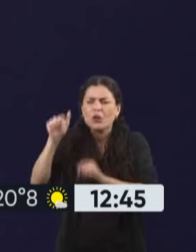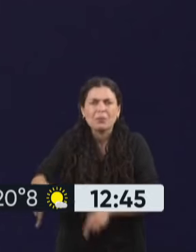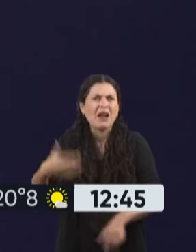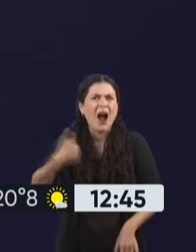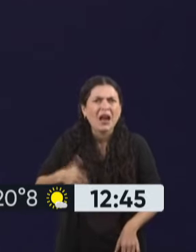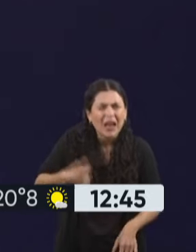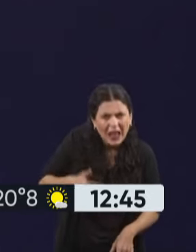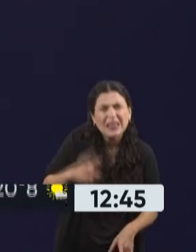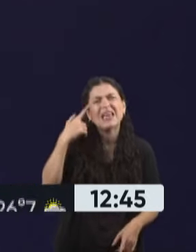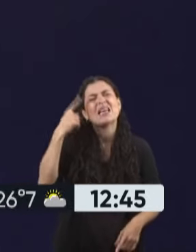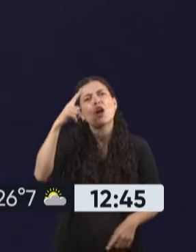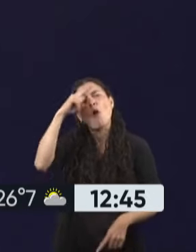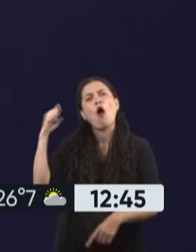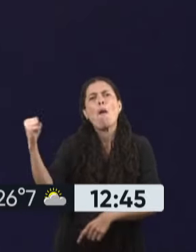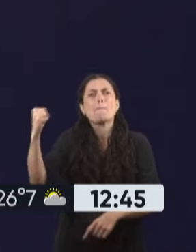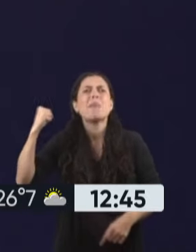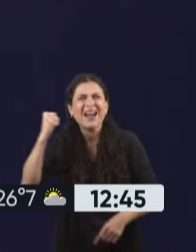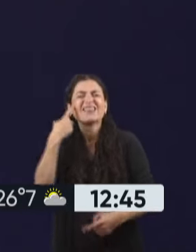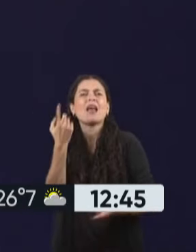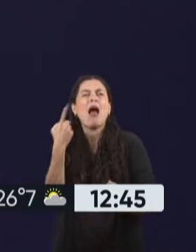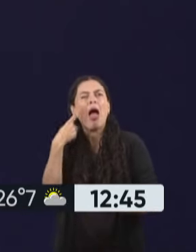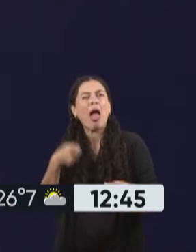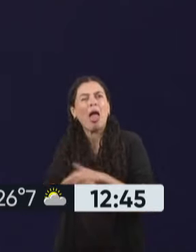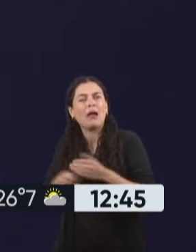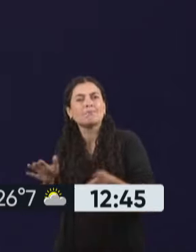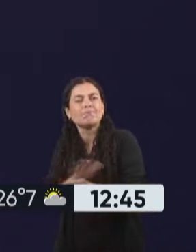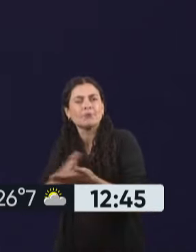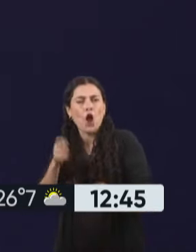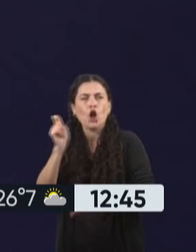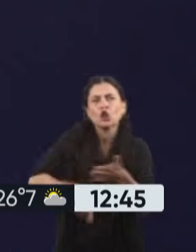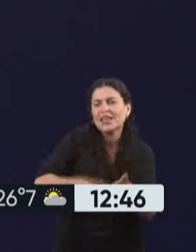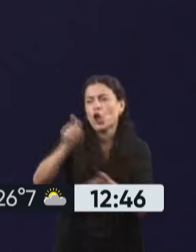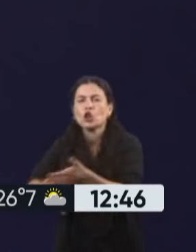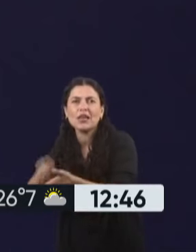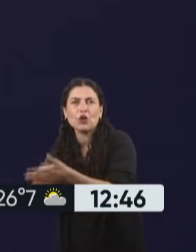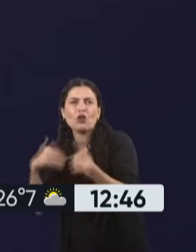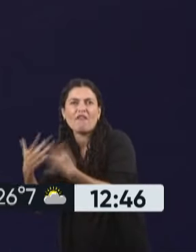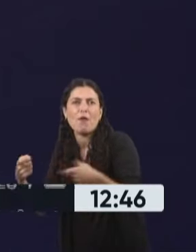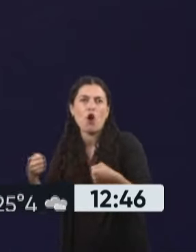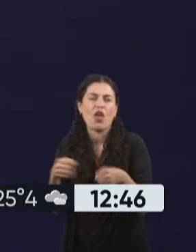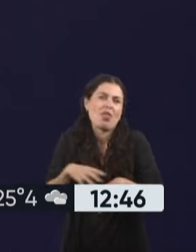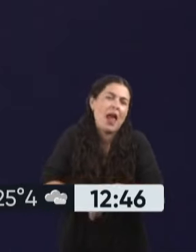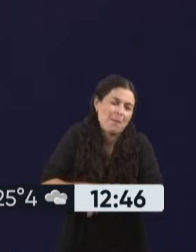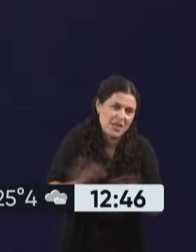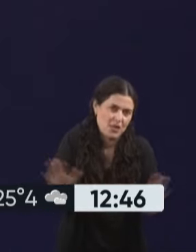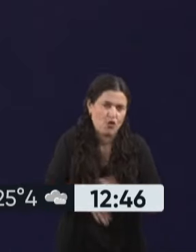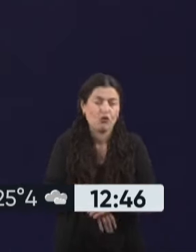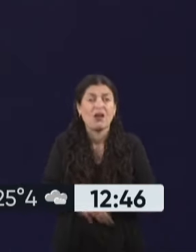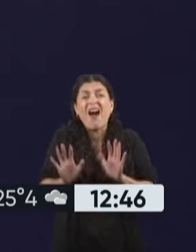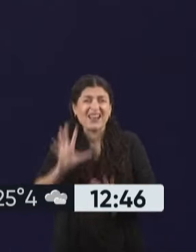de la patria contratista y que tanto daño le ha hecho a las arcas del Estado y a todos los argentinos. Por